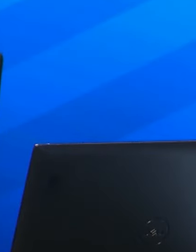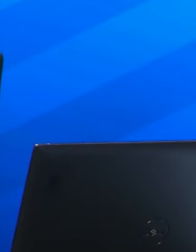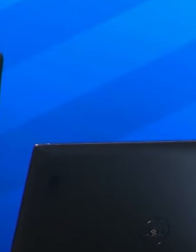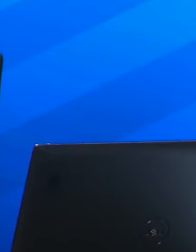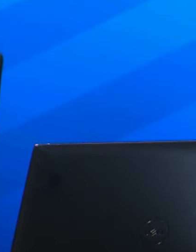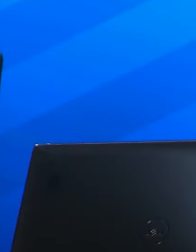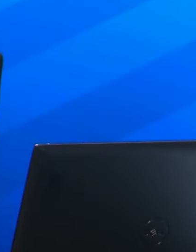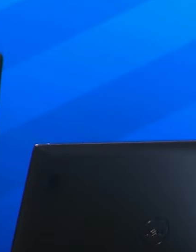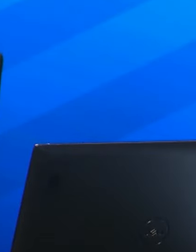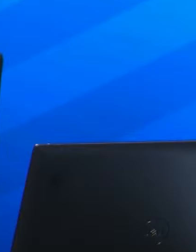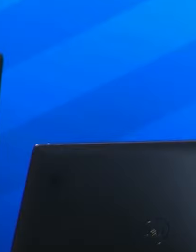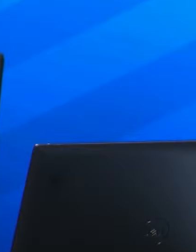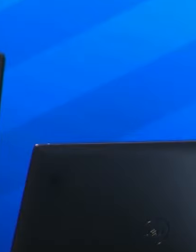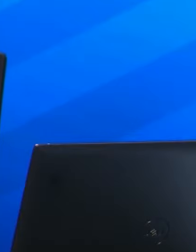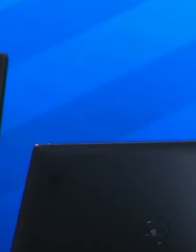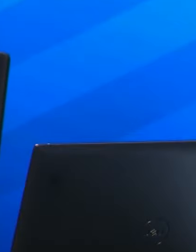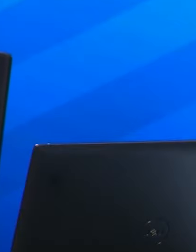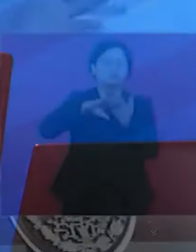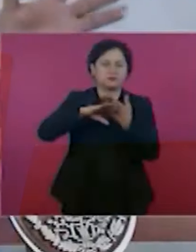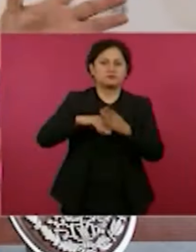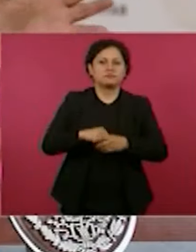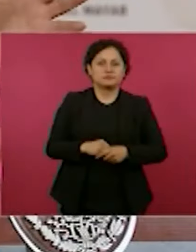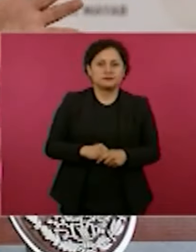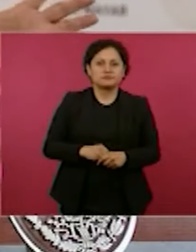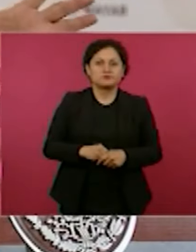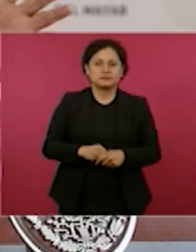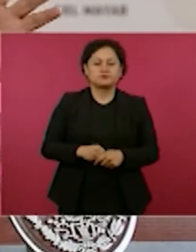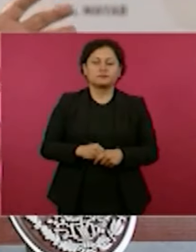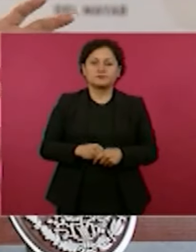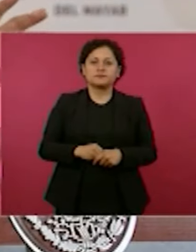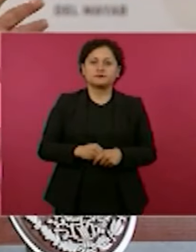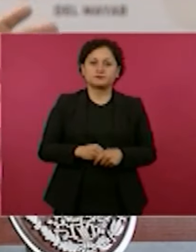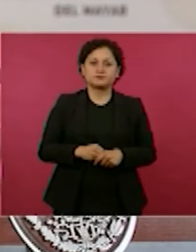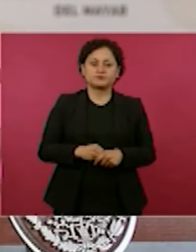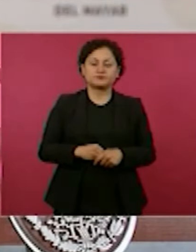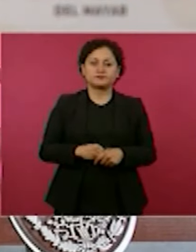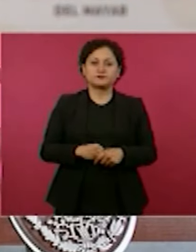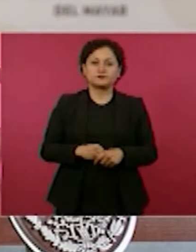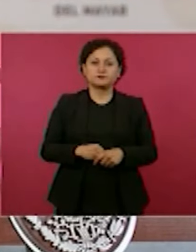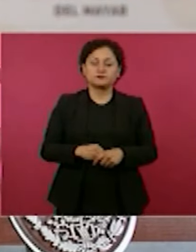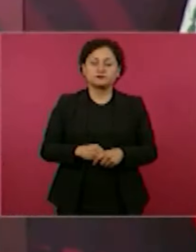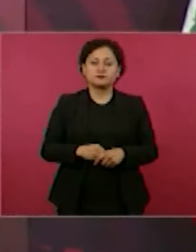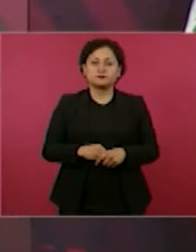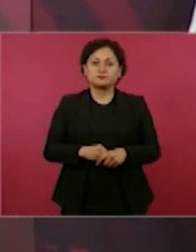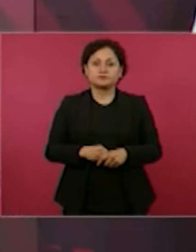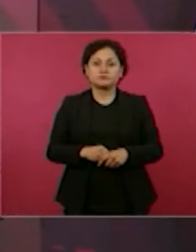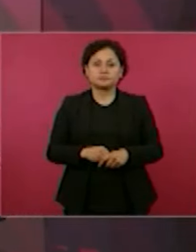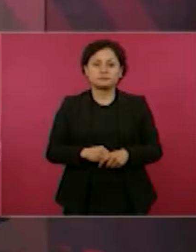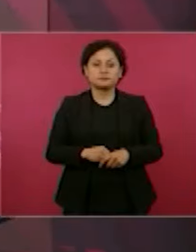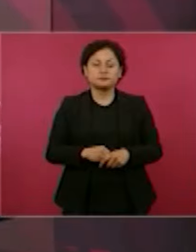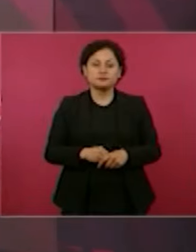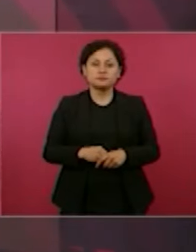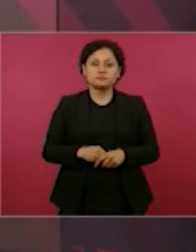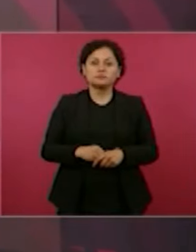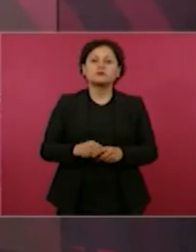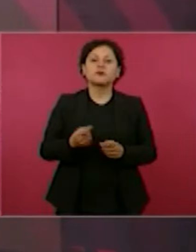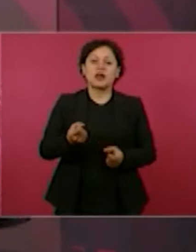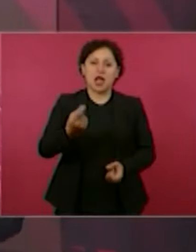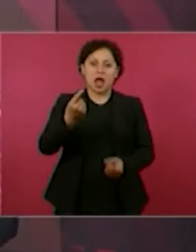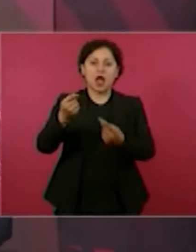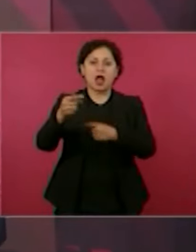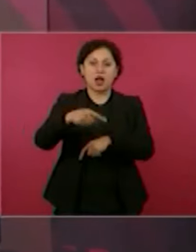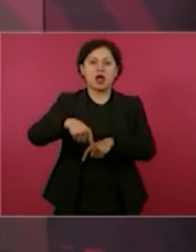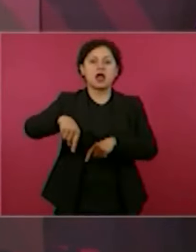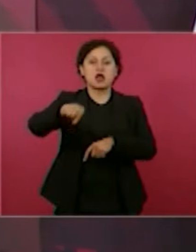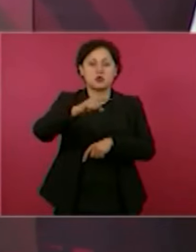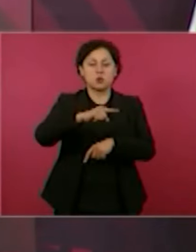Álvarez Máynez. Claramente, o sea, no es ni siquiera discusión de que margen de error, no, claramente, el tercer lugar es Máynez. Más o menos, ¿qué